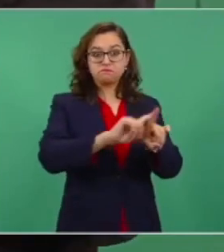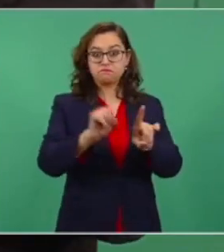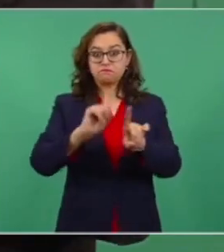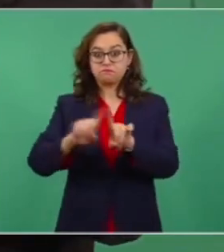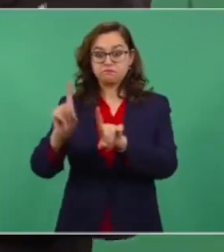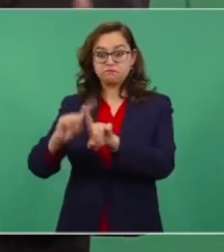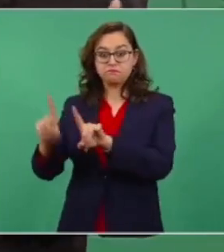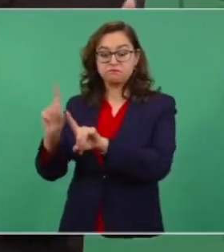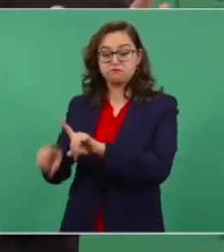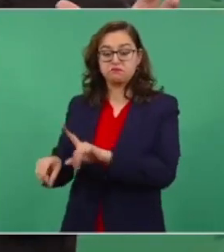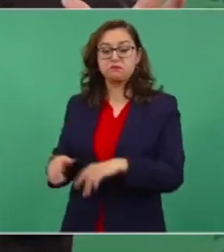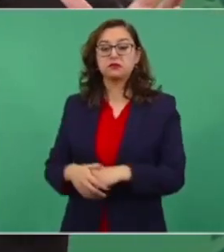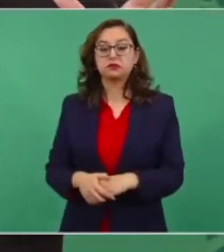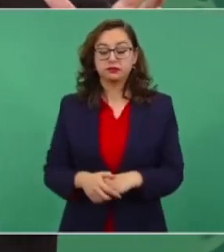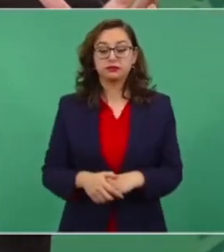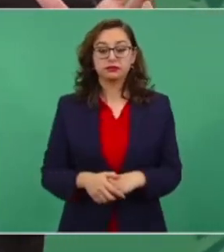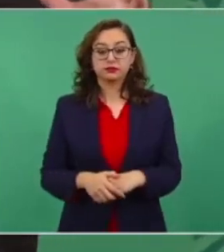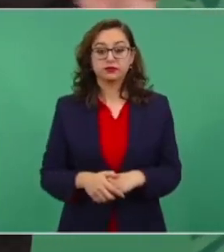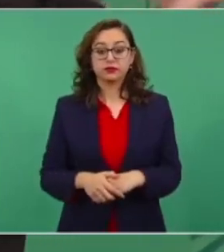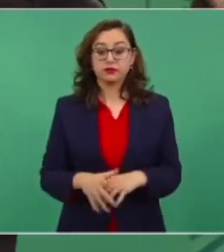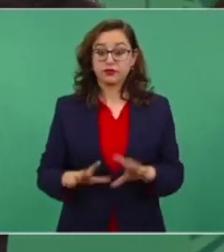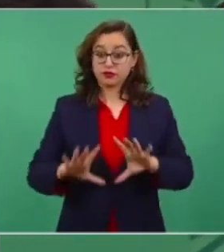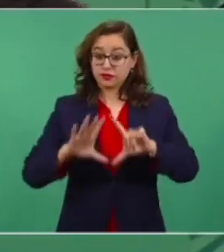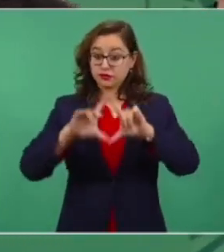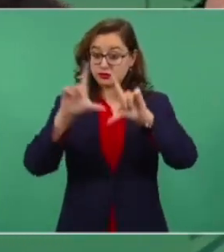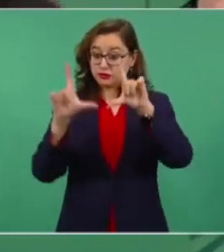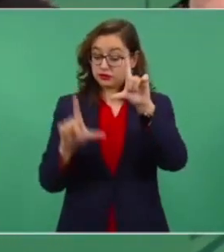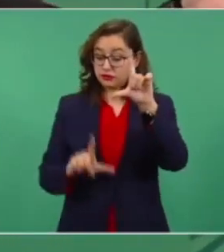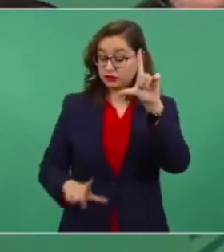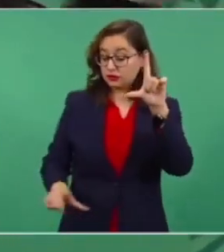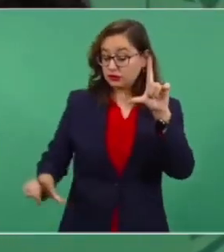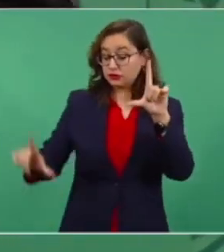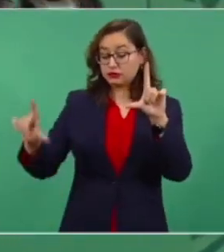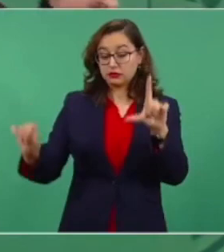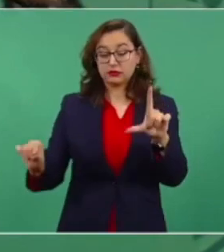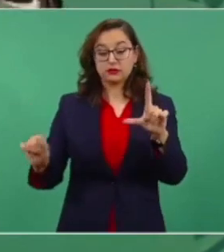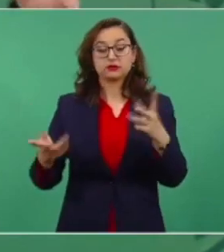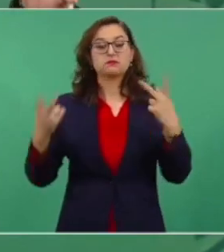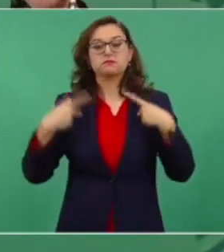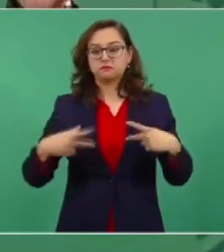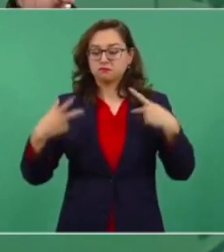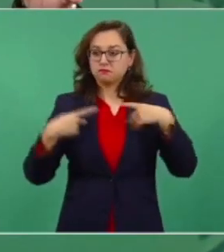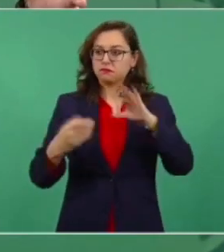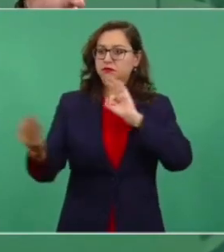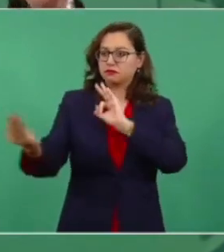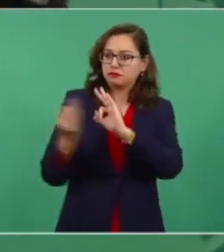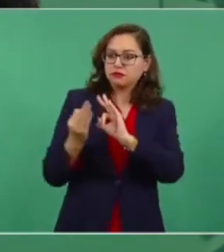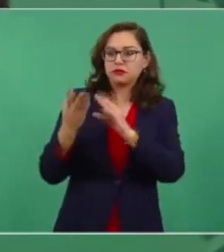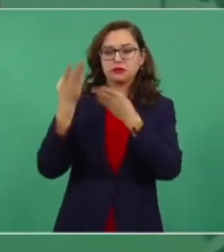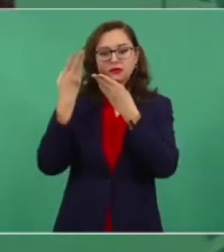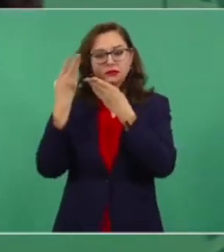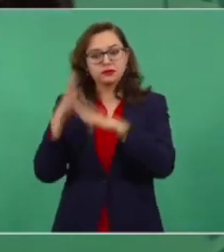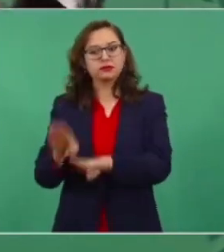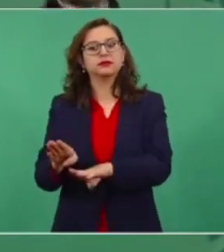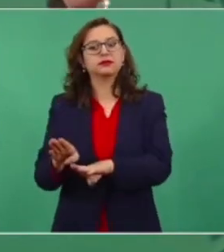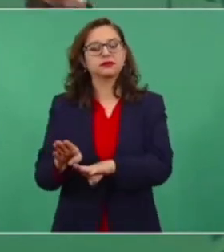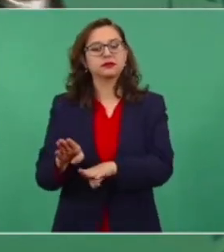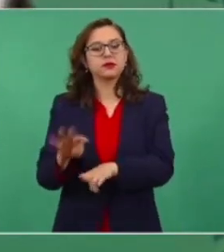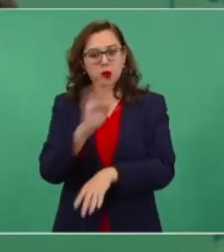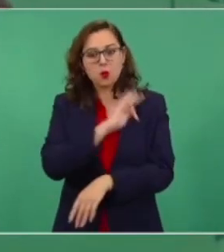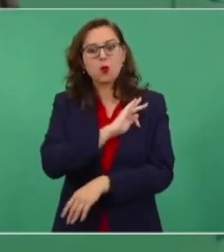Vamos a tener como 3.000 en todo el país para que la gente pueda tener cerca un